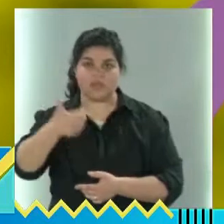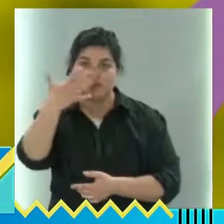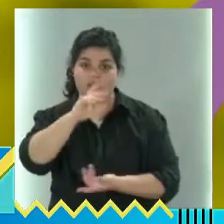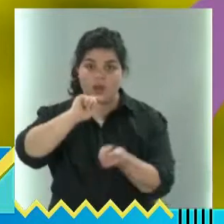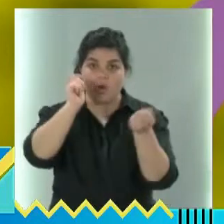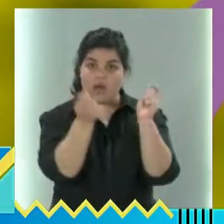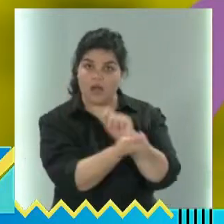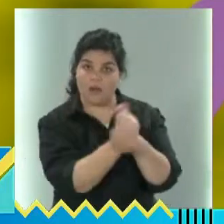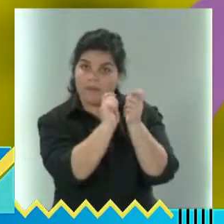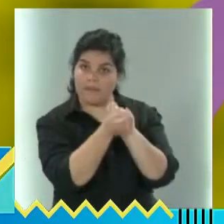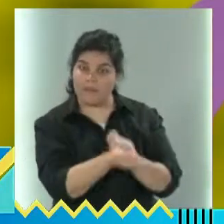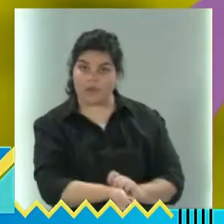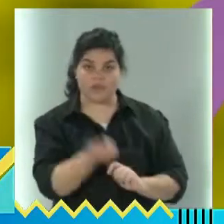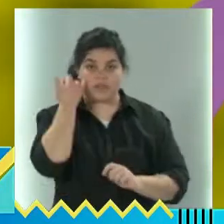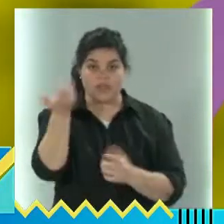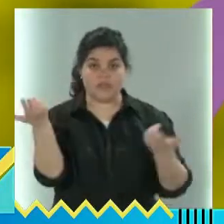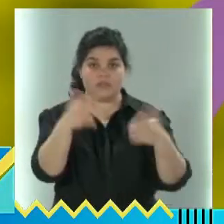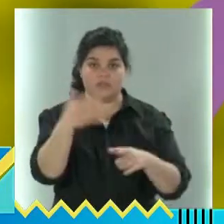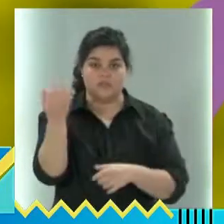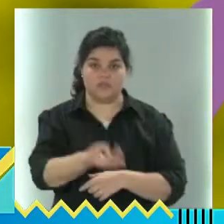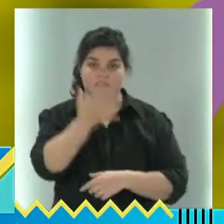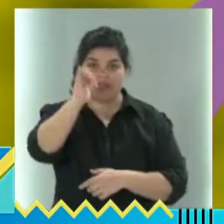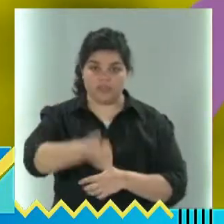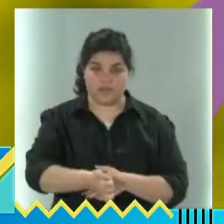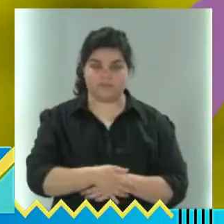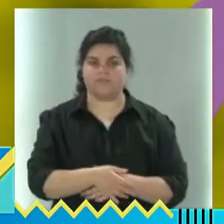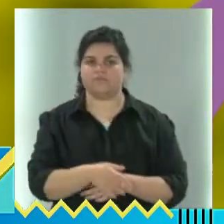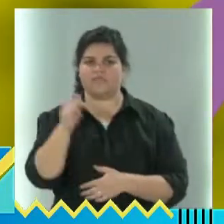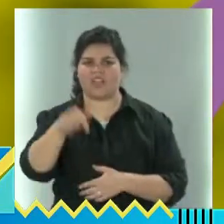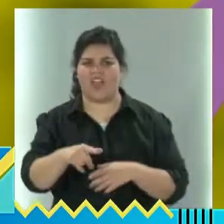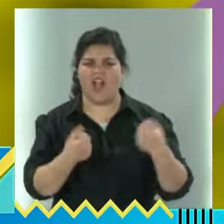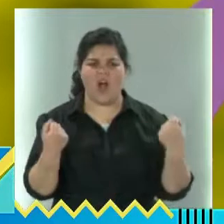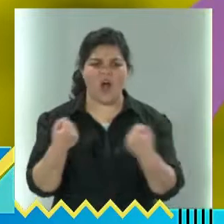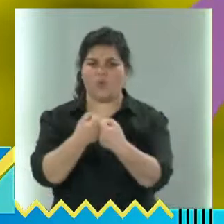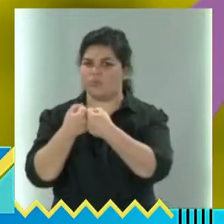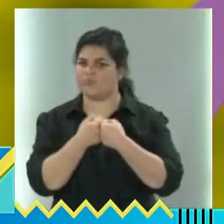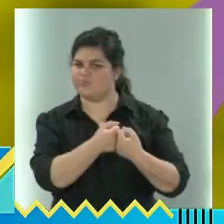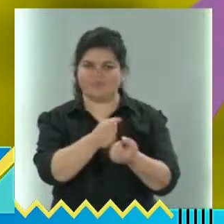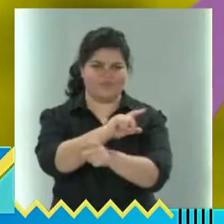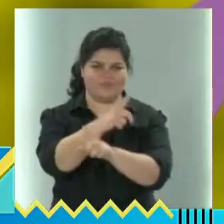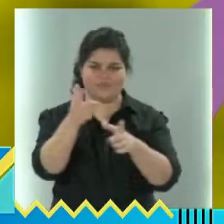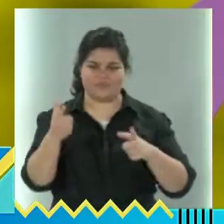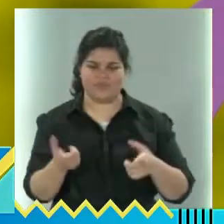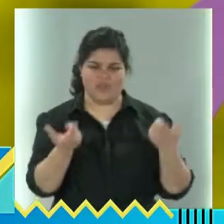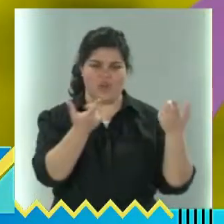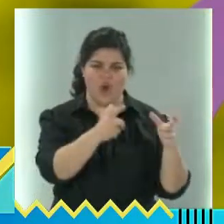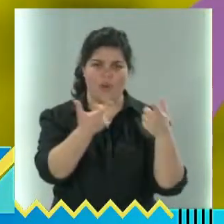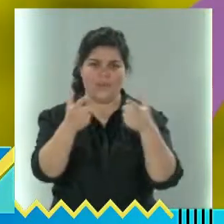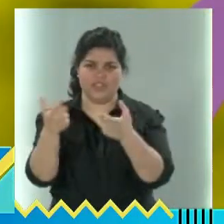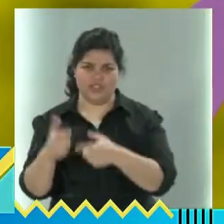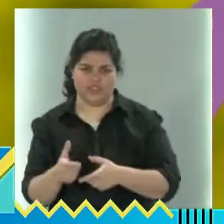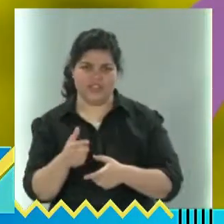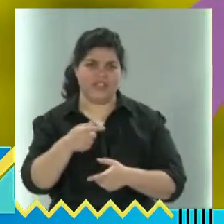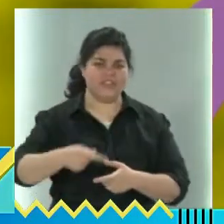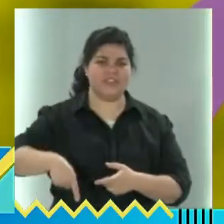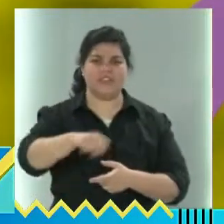se llegó finalmente a una sesión especial, pero hubo mucho desacuerdo en principio, sí, dentro de las comisiones, no se